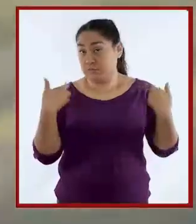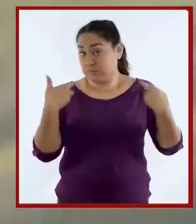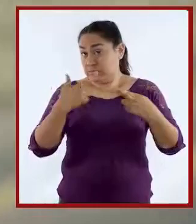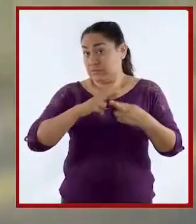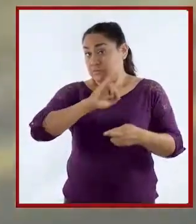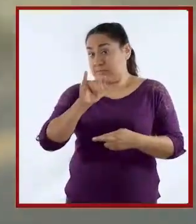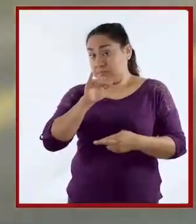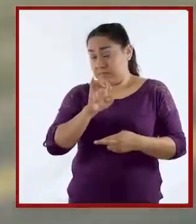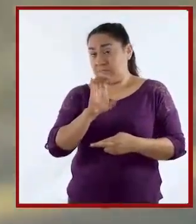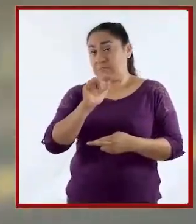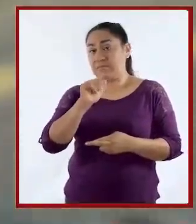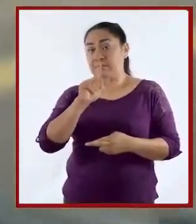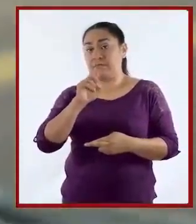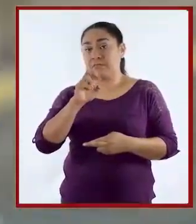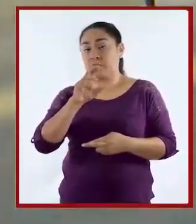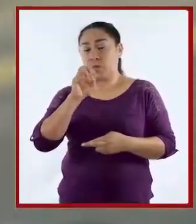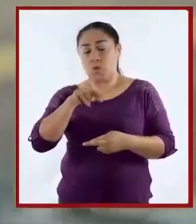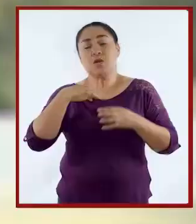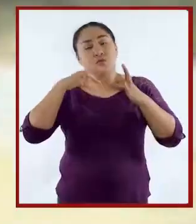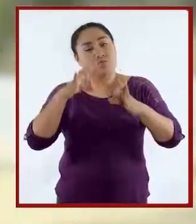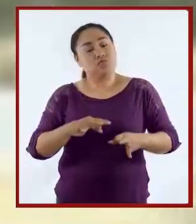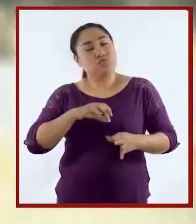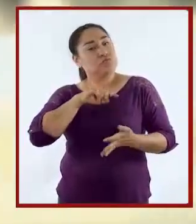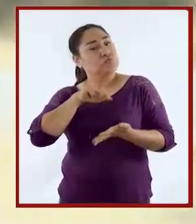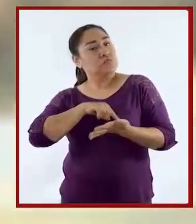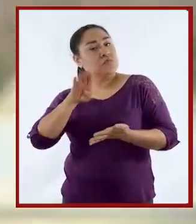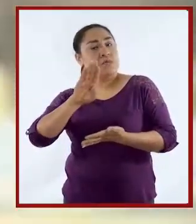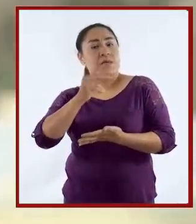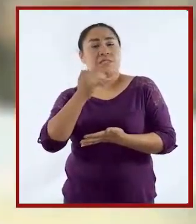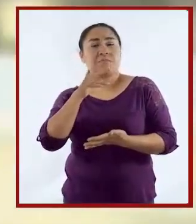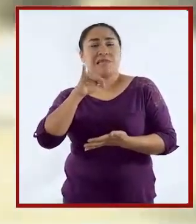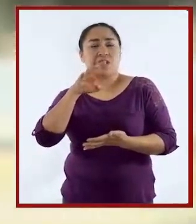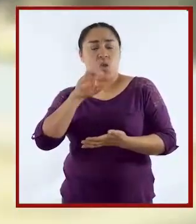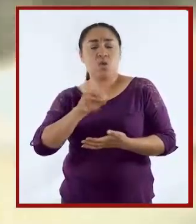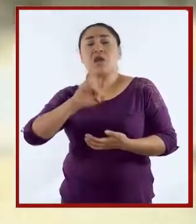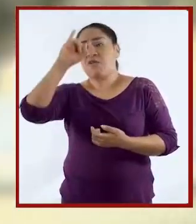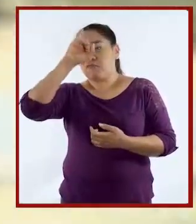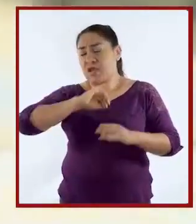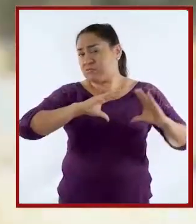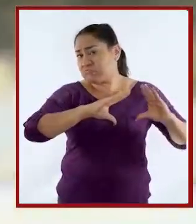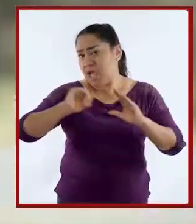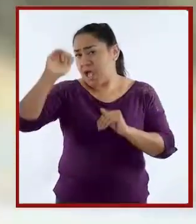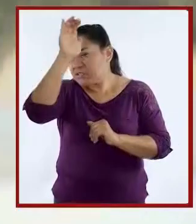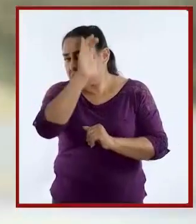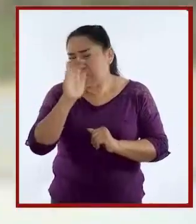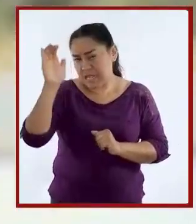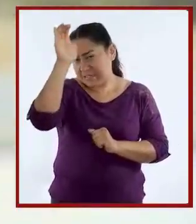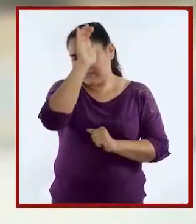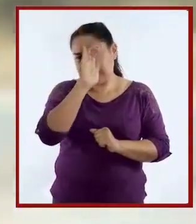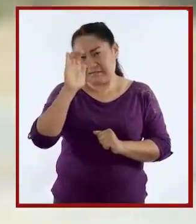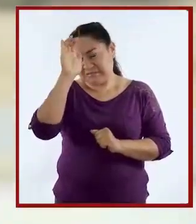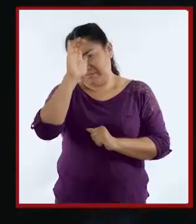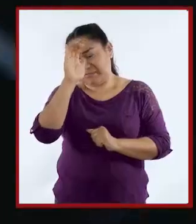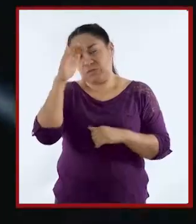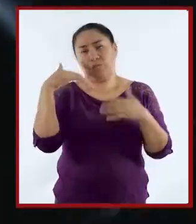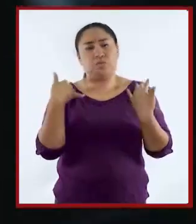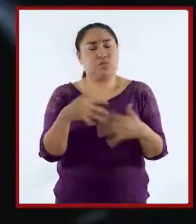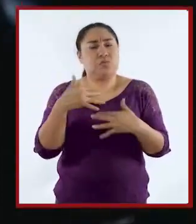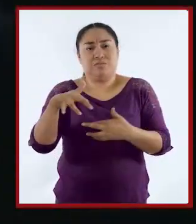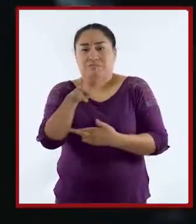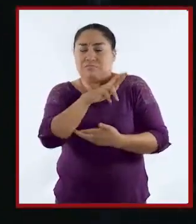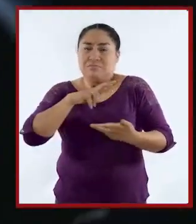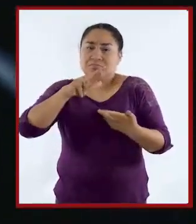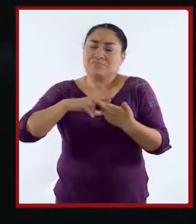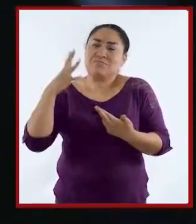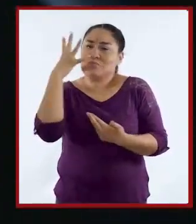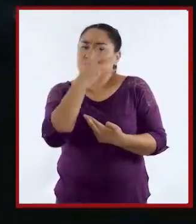Soy el profesor Jaime Calderón Baray, originario de Huaxíniva, jefe de enseñanza de ciencias de esta vasta y